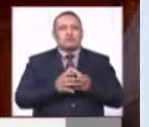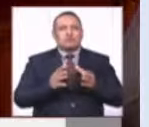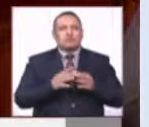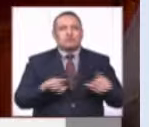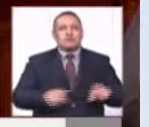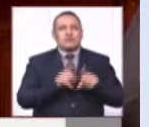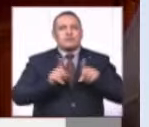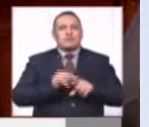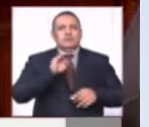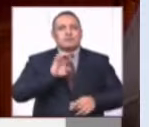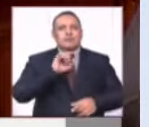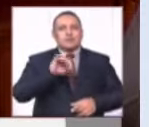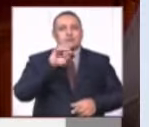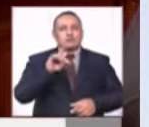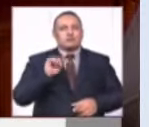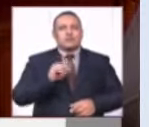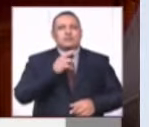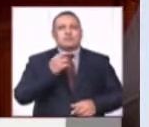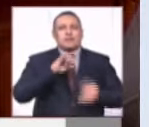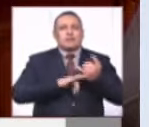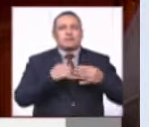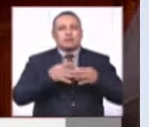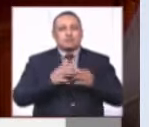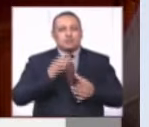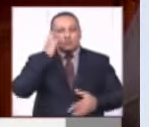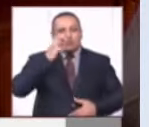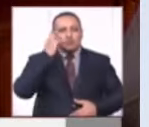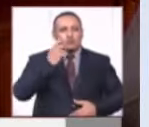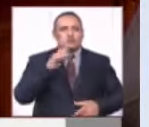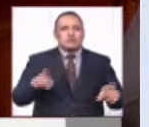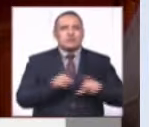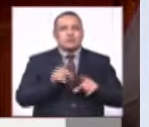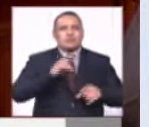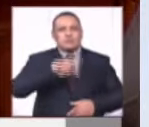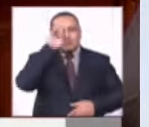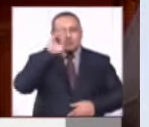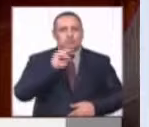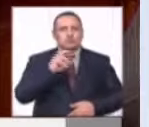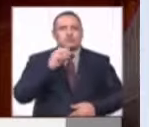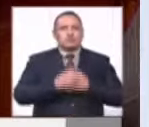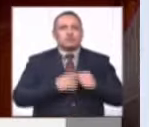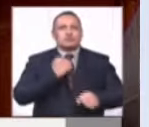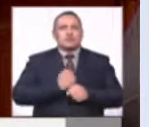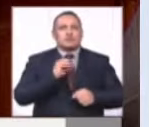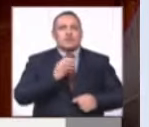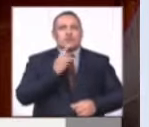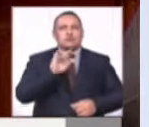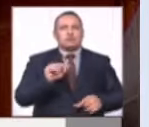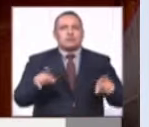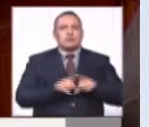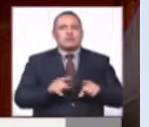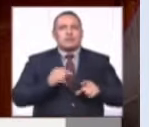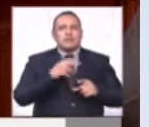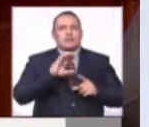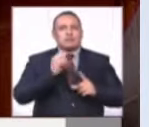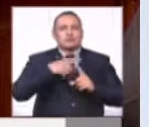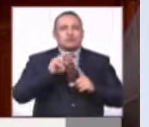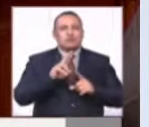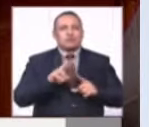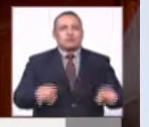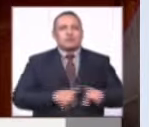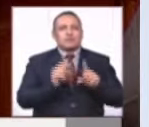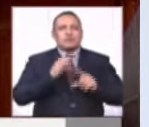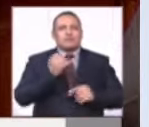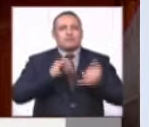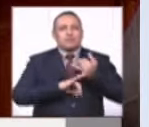Popular, Bellido Ugarte y Varas Meléndez, del Grupo Parlamentario Perú Bicentenario, y Acuña Peralta, segundo Héctor,